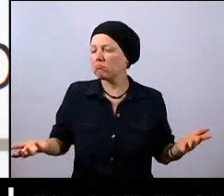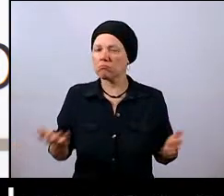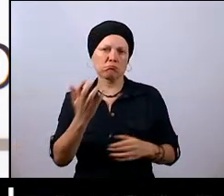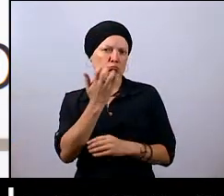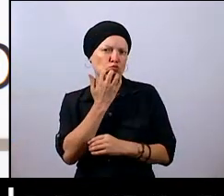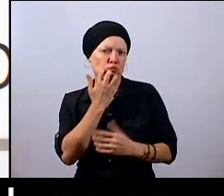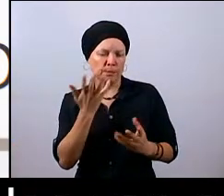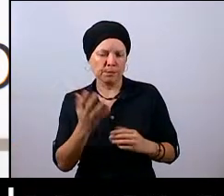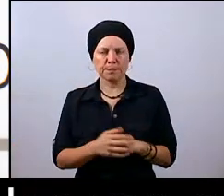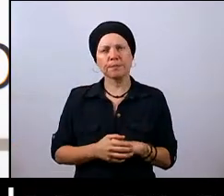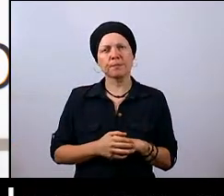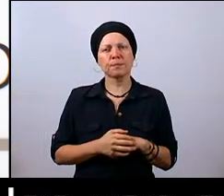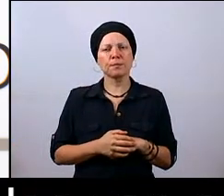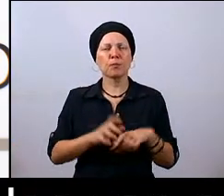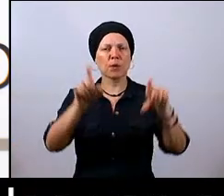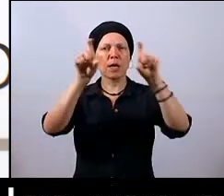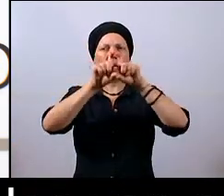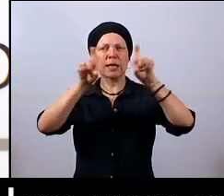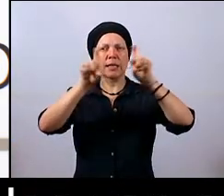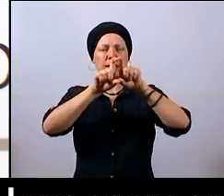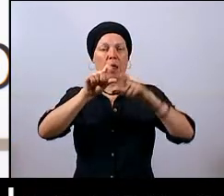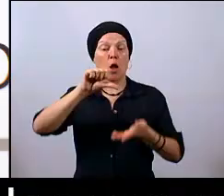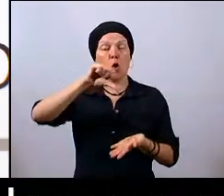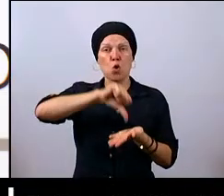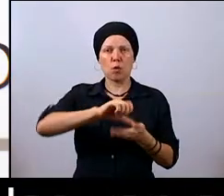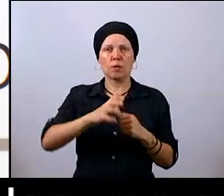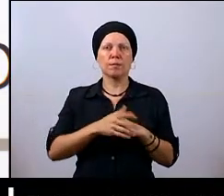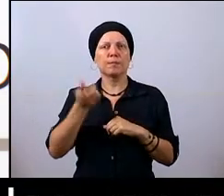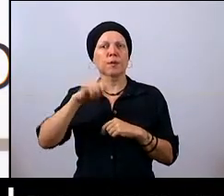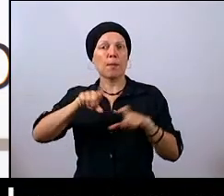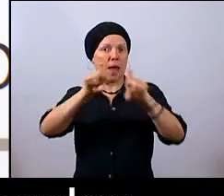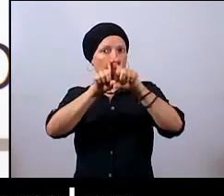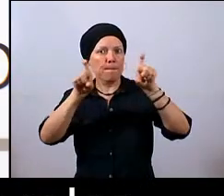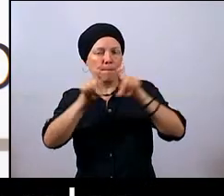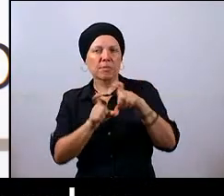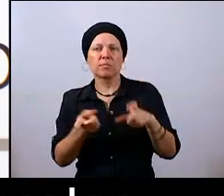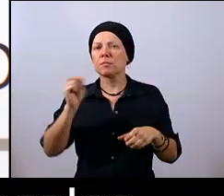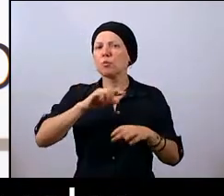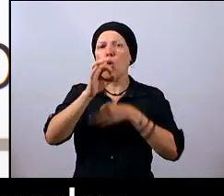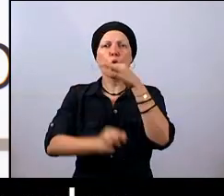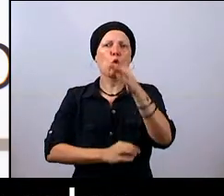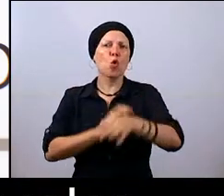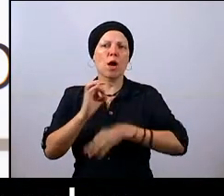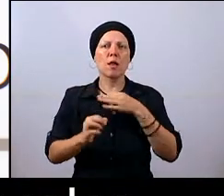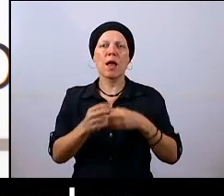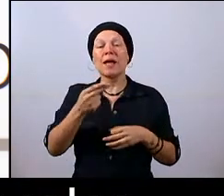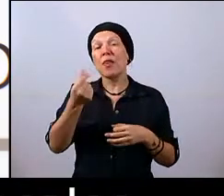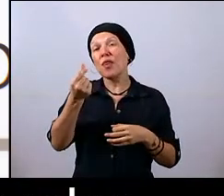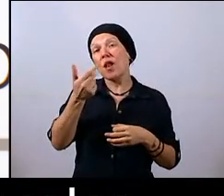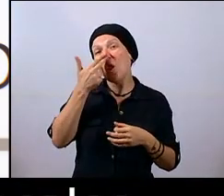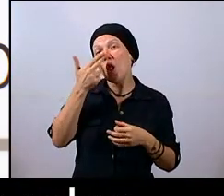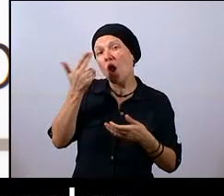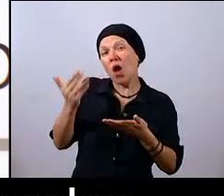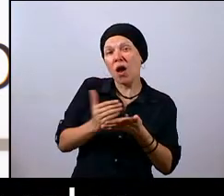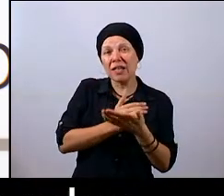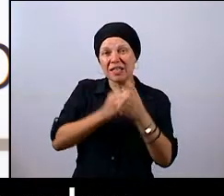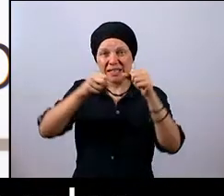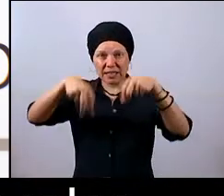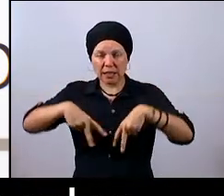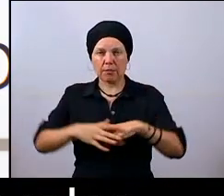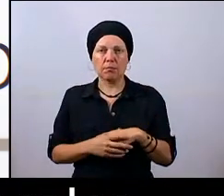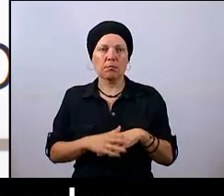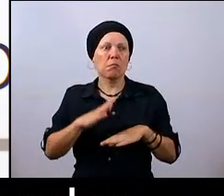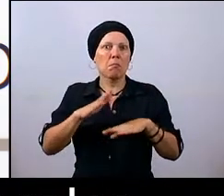poder solicitar las entidades locales, las empresas y las organizaciones sin ánimo de lucro, como digo,